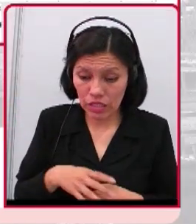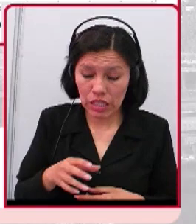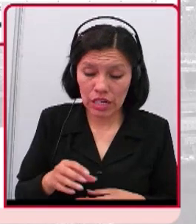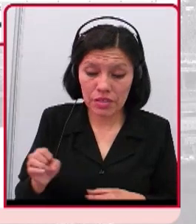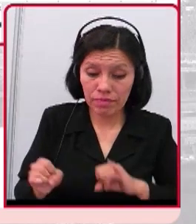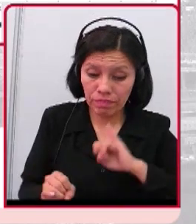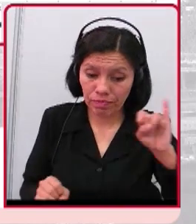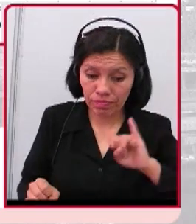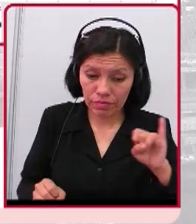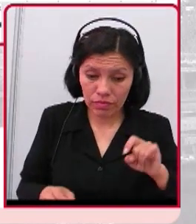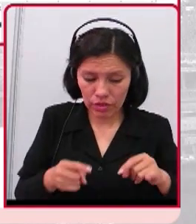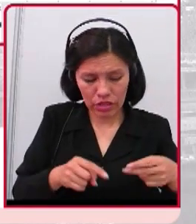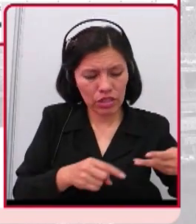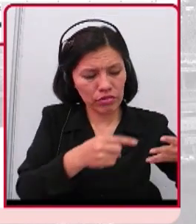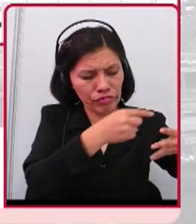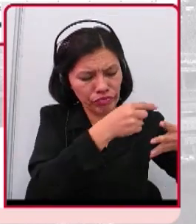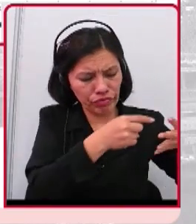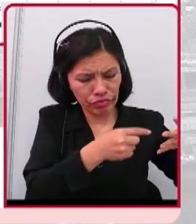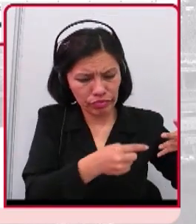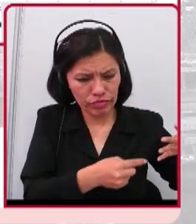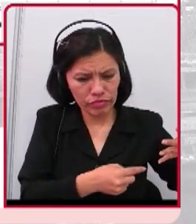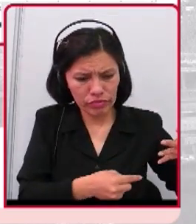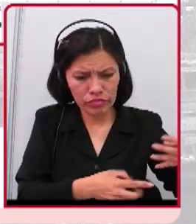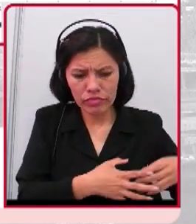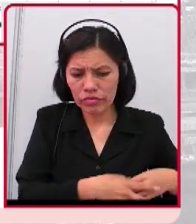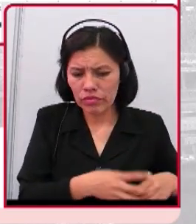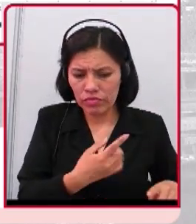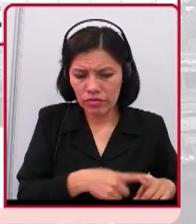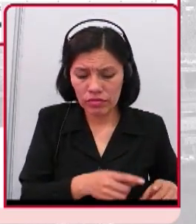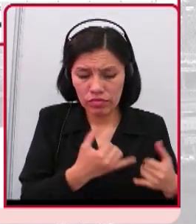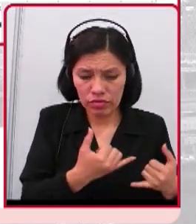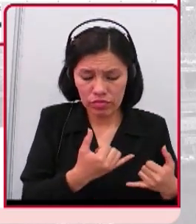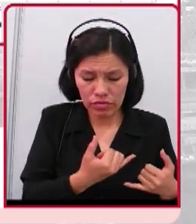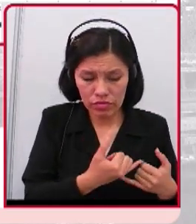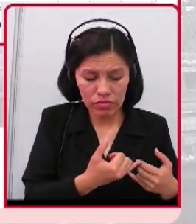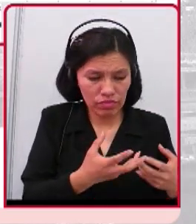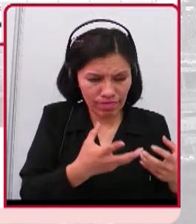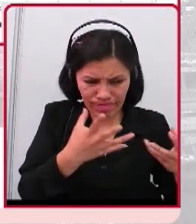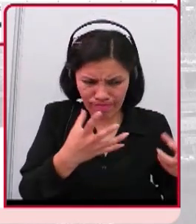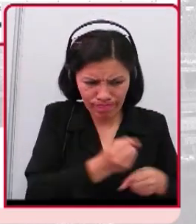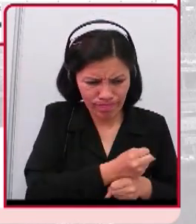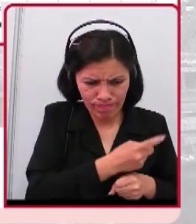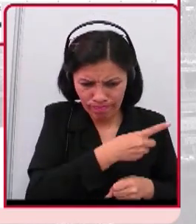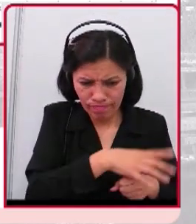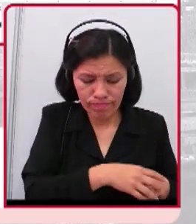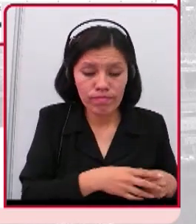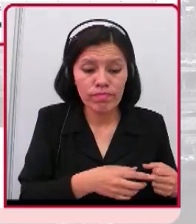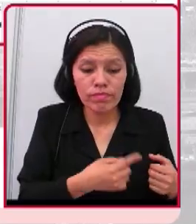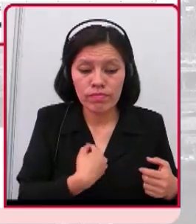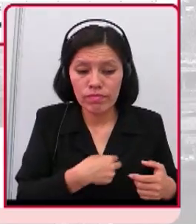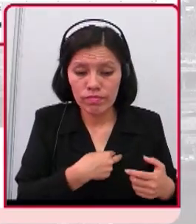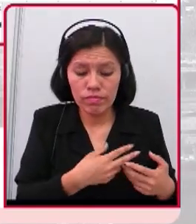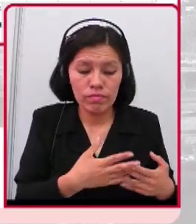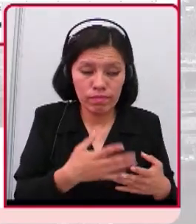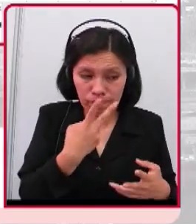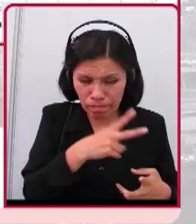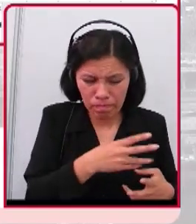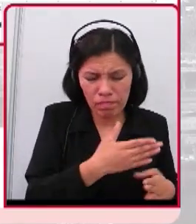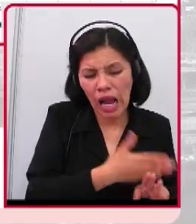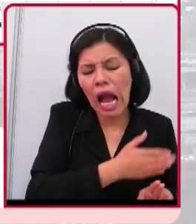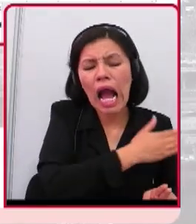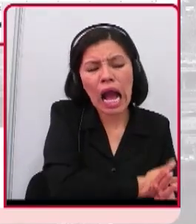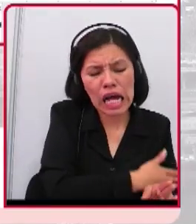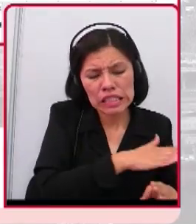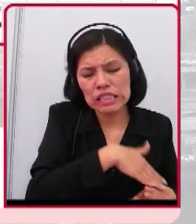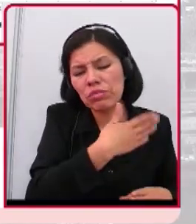variables, todas las que acabo de mencionarles anteriormente, pero ahora filtradas. Esto nos ayuda a filtrar. Sacamos unos promedios del antes y el después, y vimos